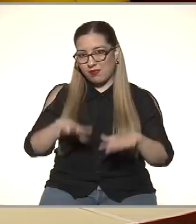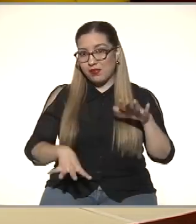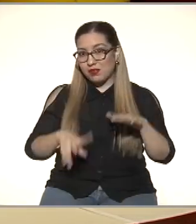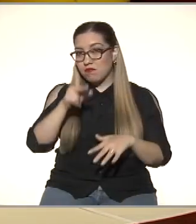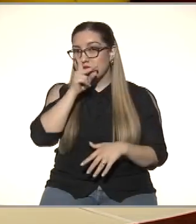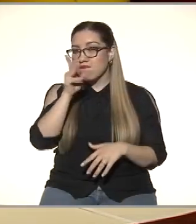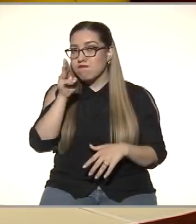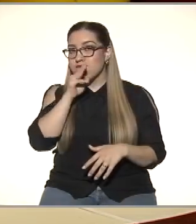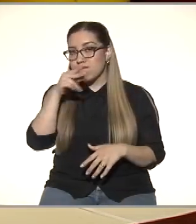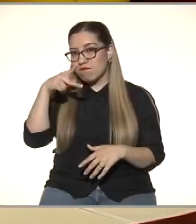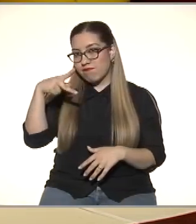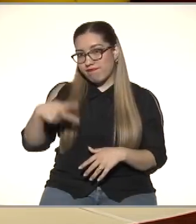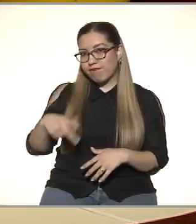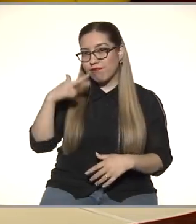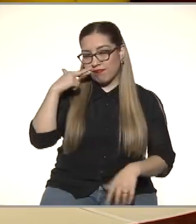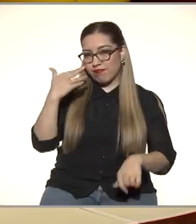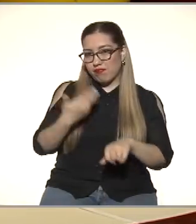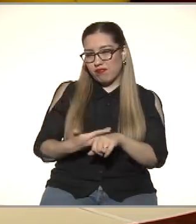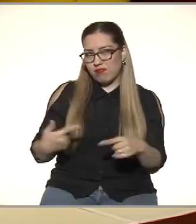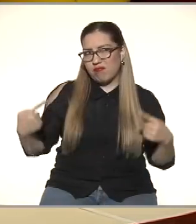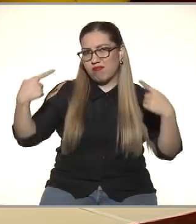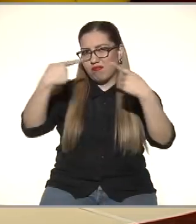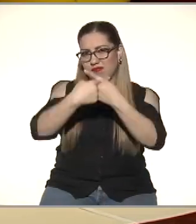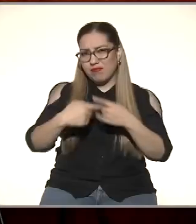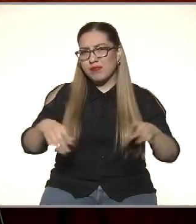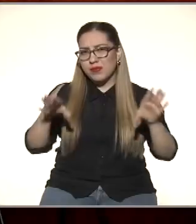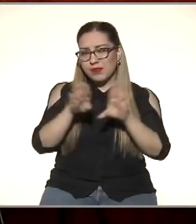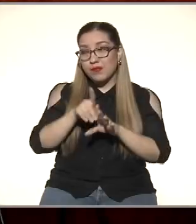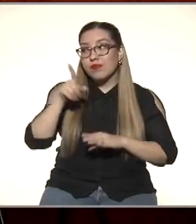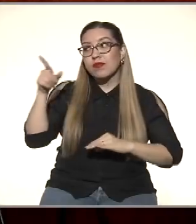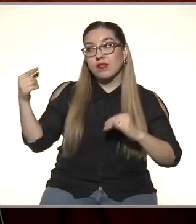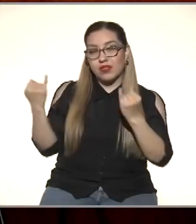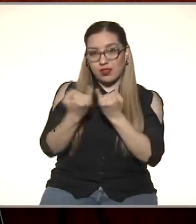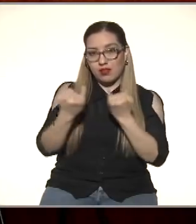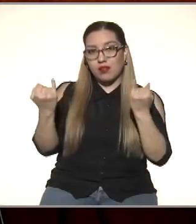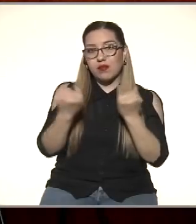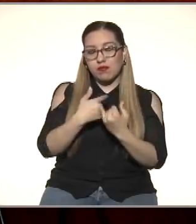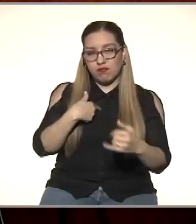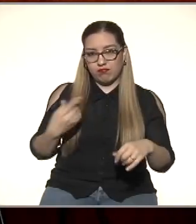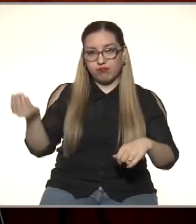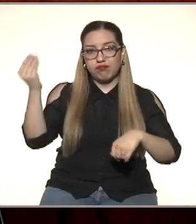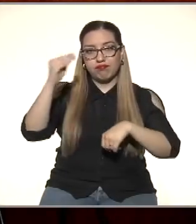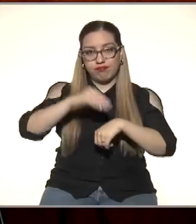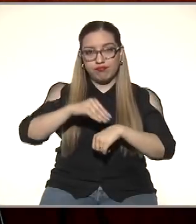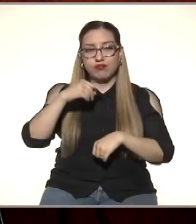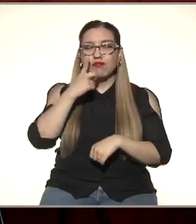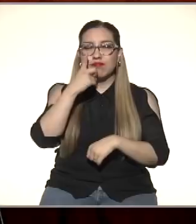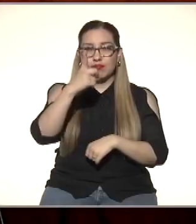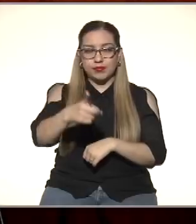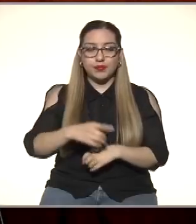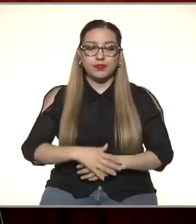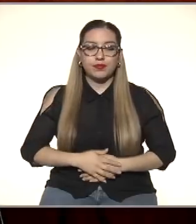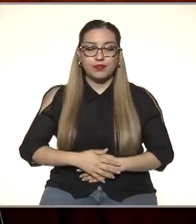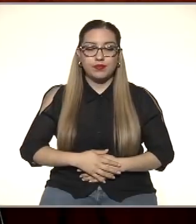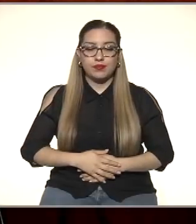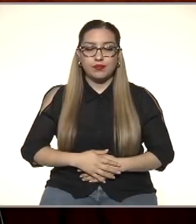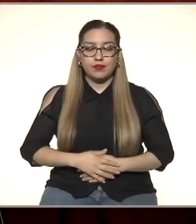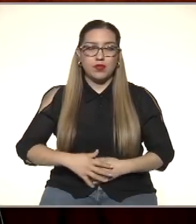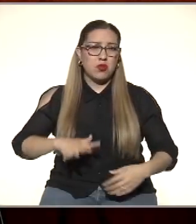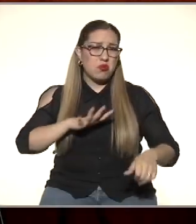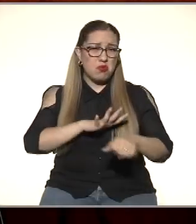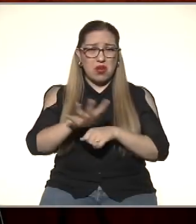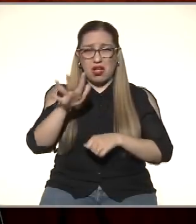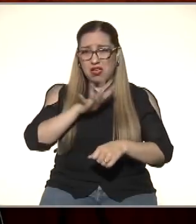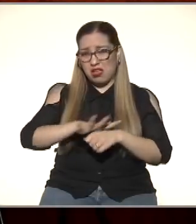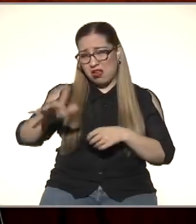los padres, ¿no? Claro. Y sumando también en lo que decía Paloma, es que efectivamente ayuda mucho poder perdonar en cualquiera de los